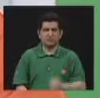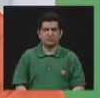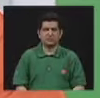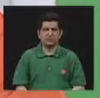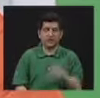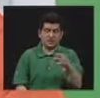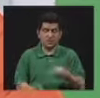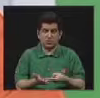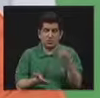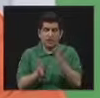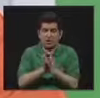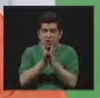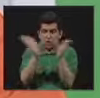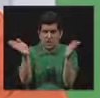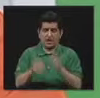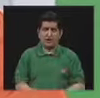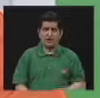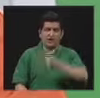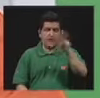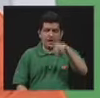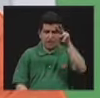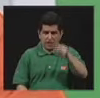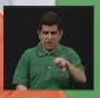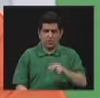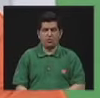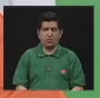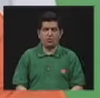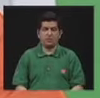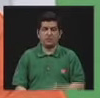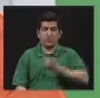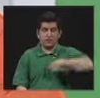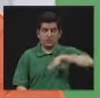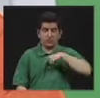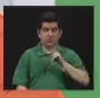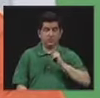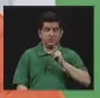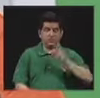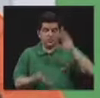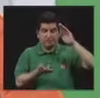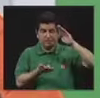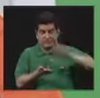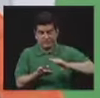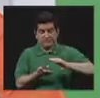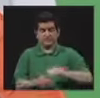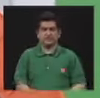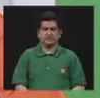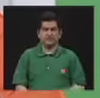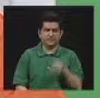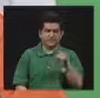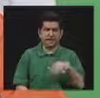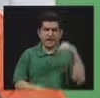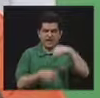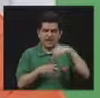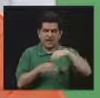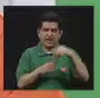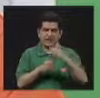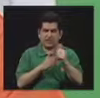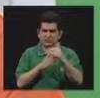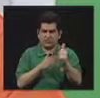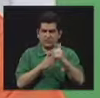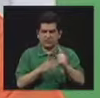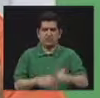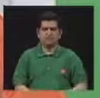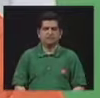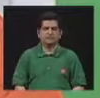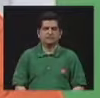15% en los costos de los valores generales en colones, habiéndonos realmente bajado el ingreso en